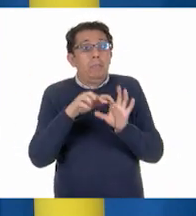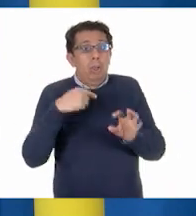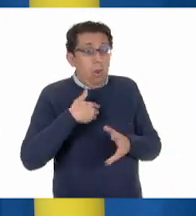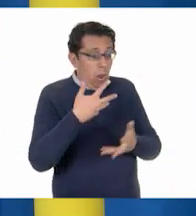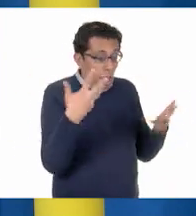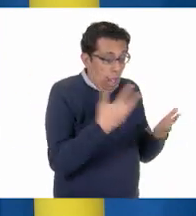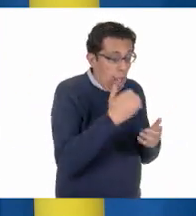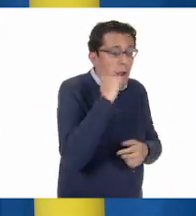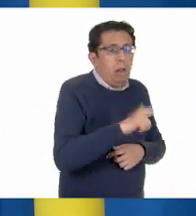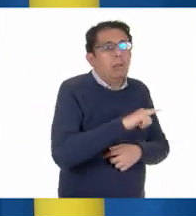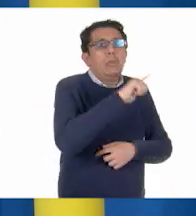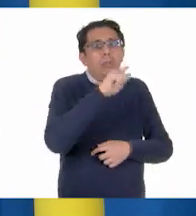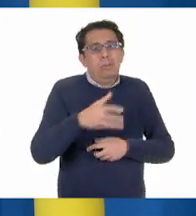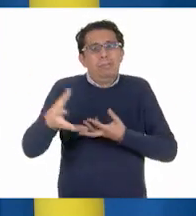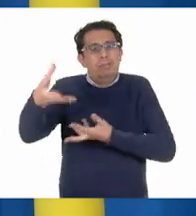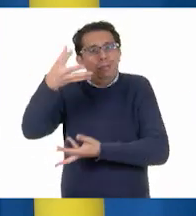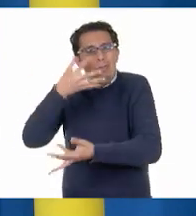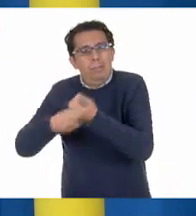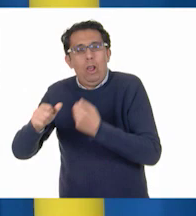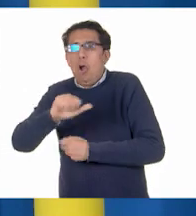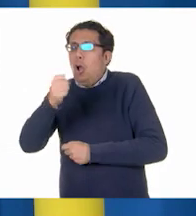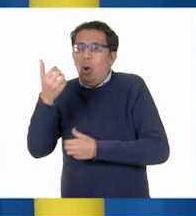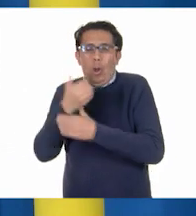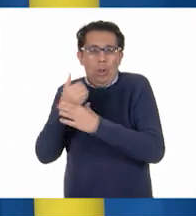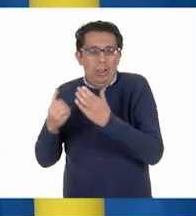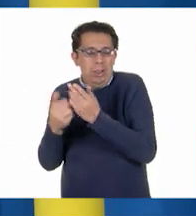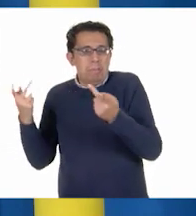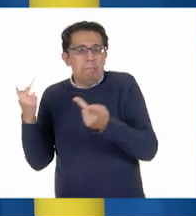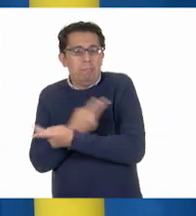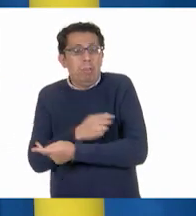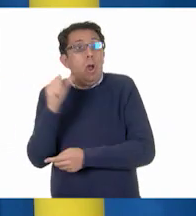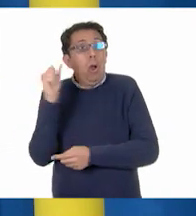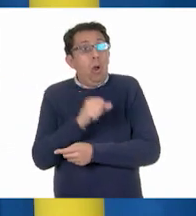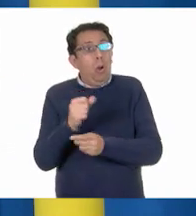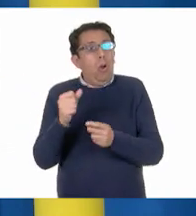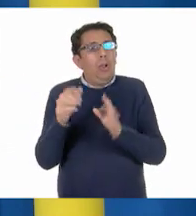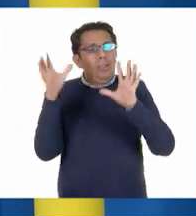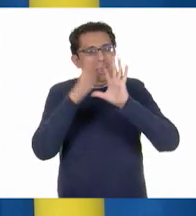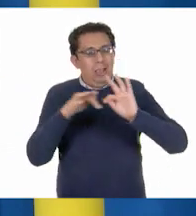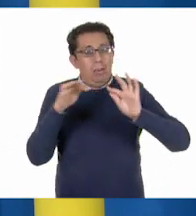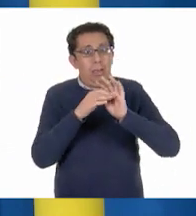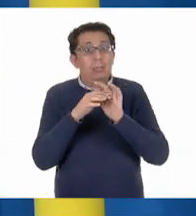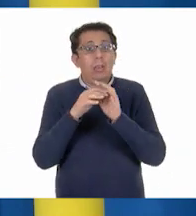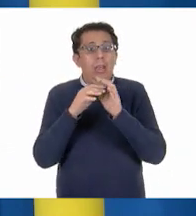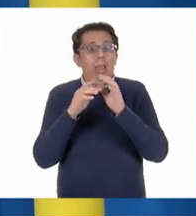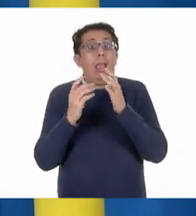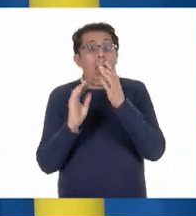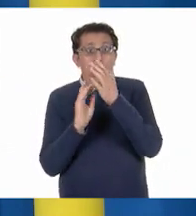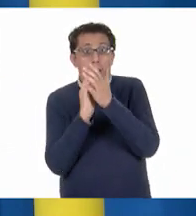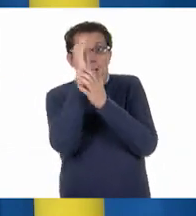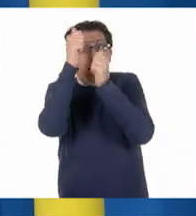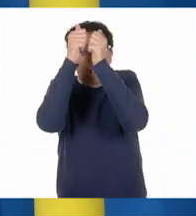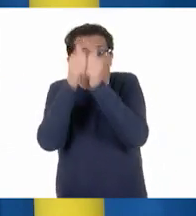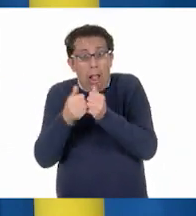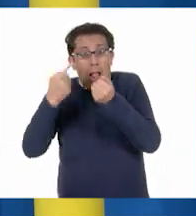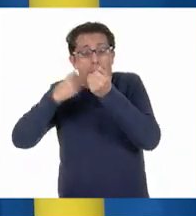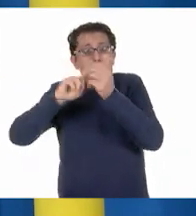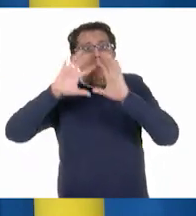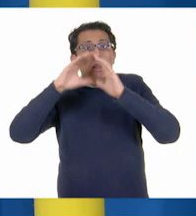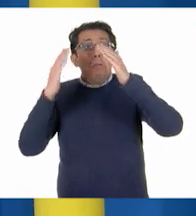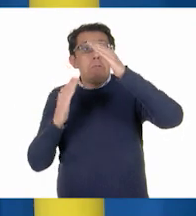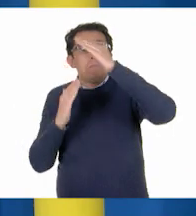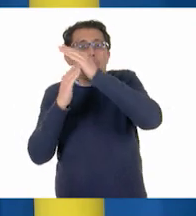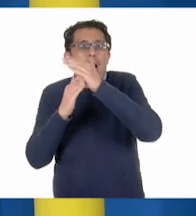reacción. Hoy vimos que el efecto invernadero se produce por la emisión de ciertos gases, entre ellos el dióxido de carbono,